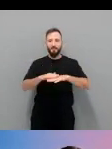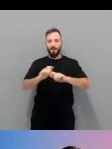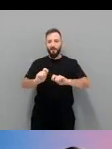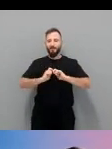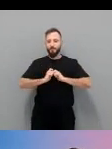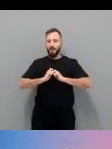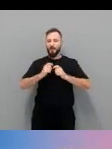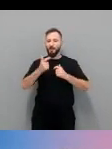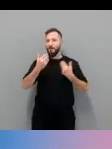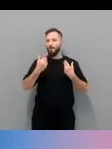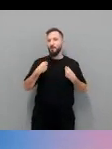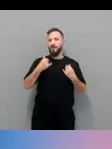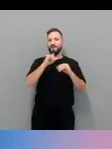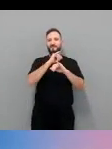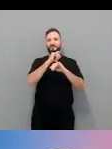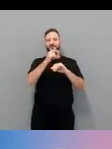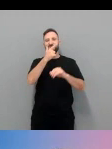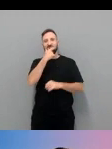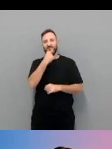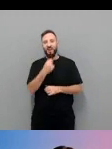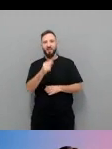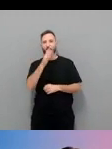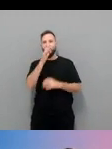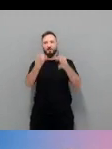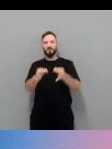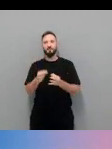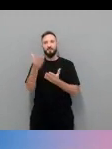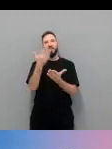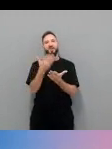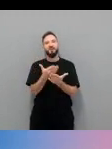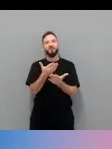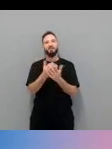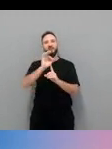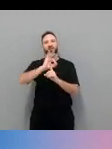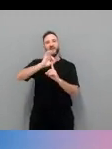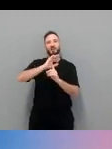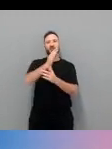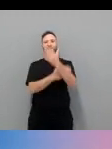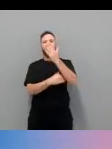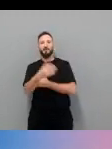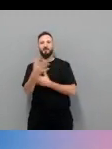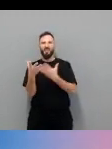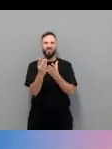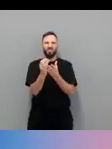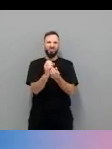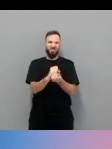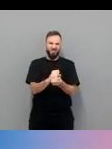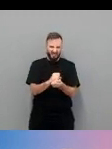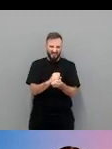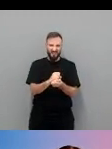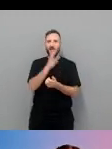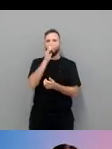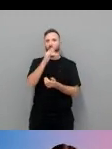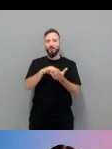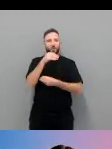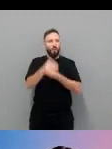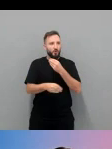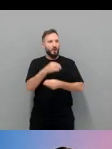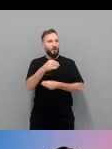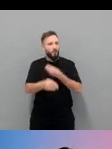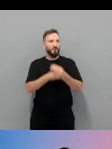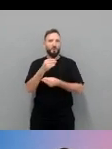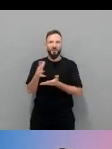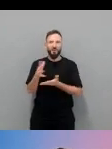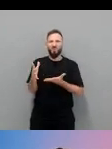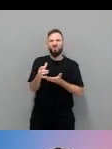siempre estábamos con nuestros certificados de grado de discapacidad como arrugados, de tantas veces que lo teníamos que utilizar en cada gestión